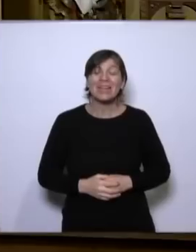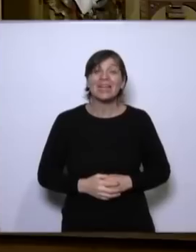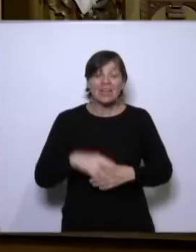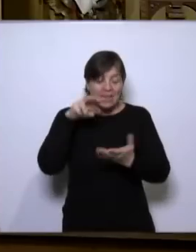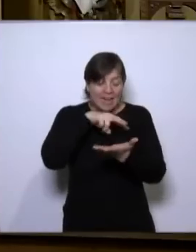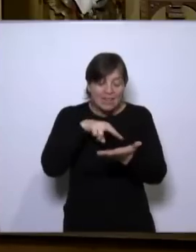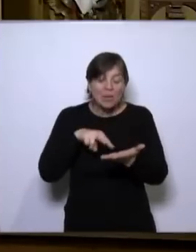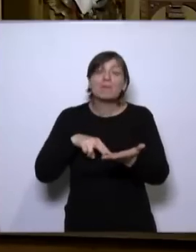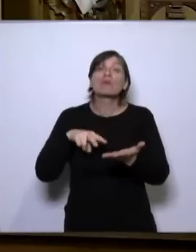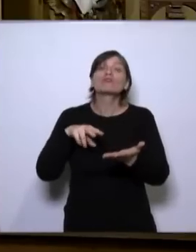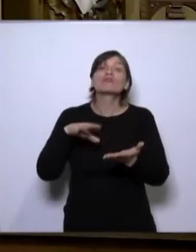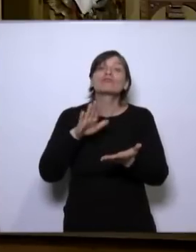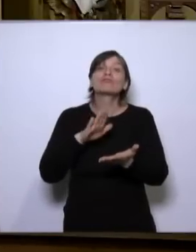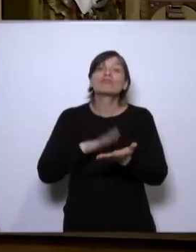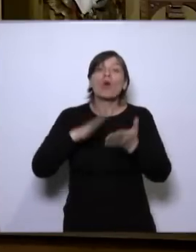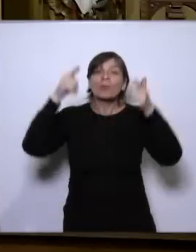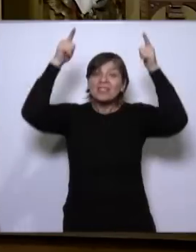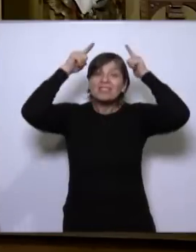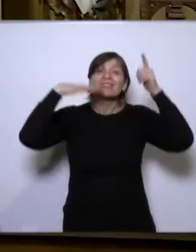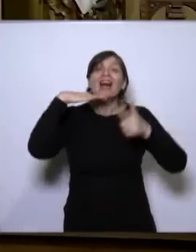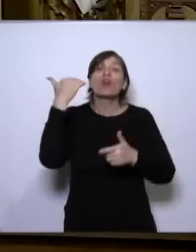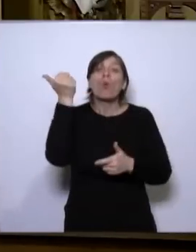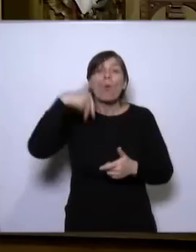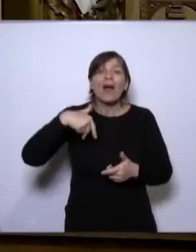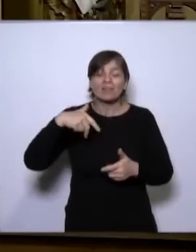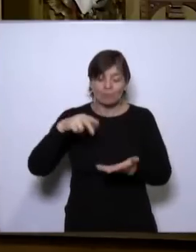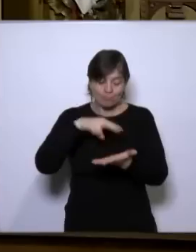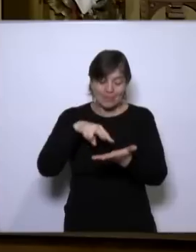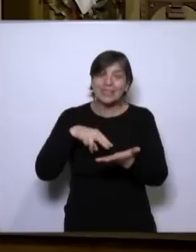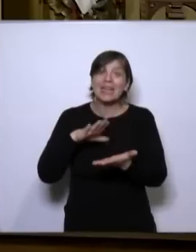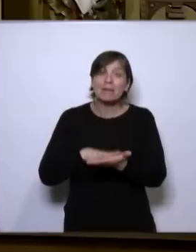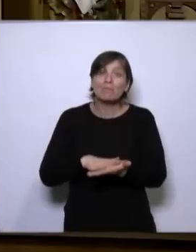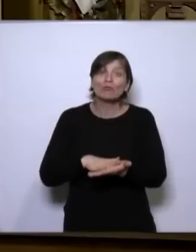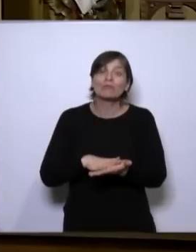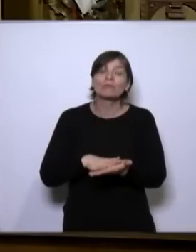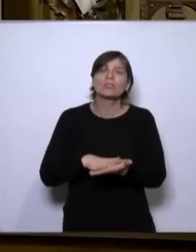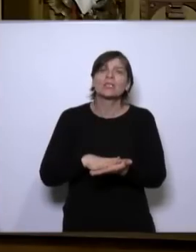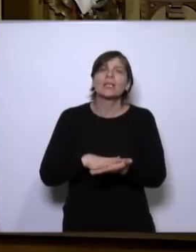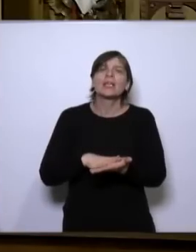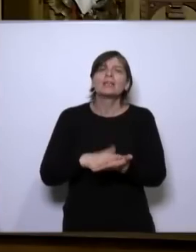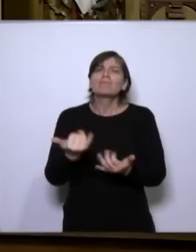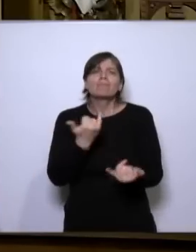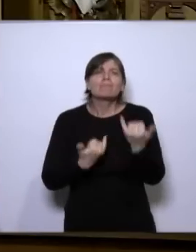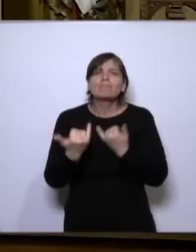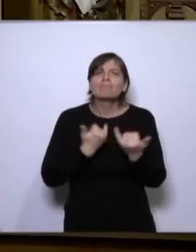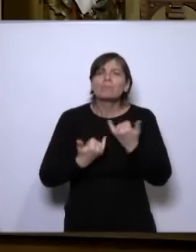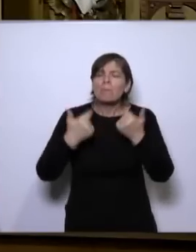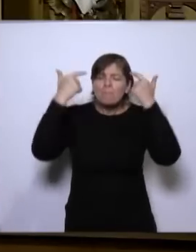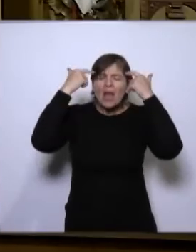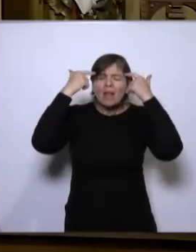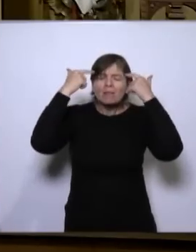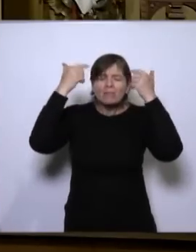El Evangelio de San Juan, que hemos anunciado, nos abre la mente